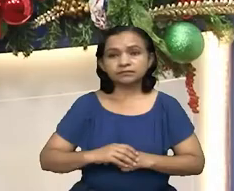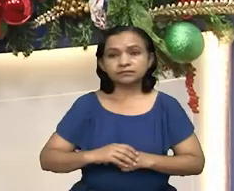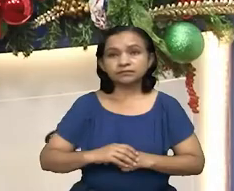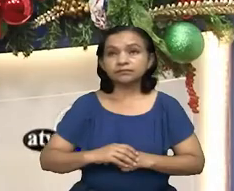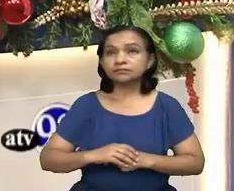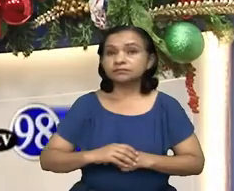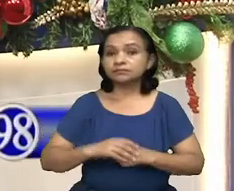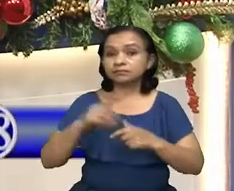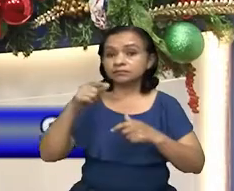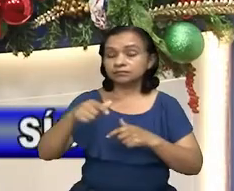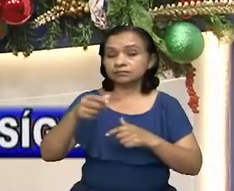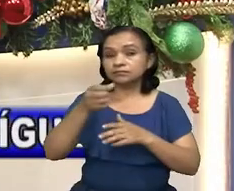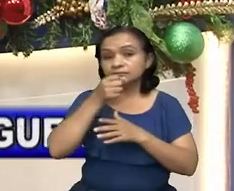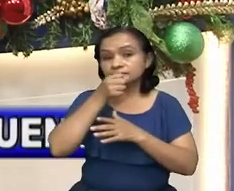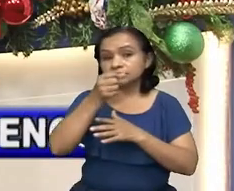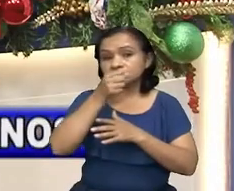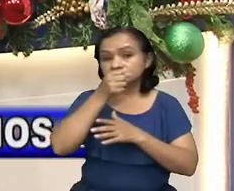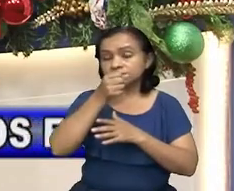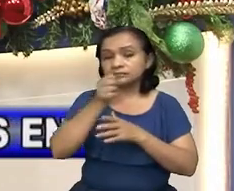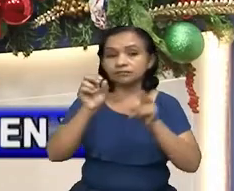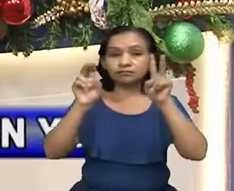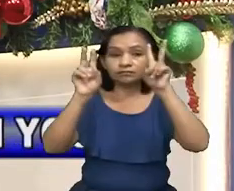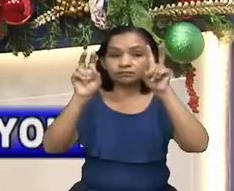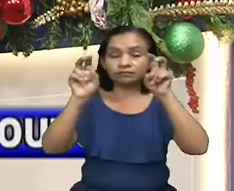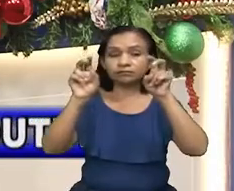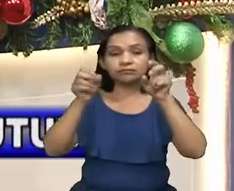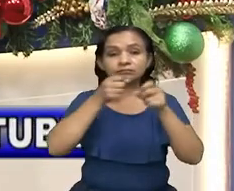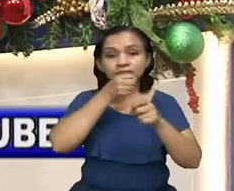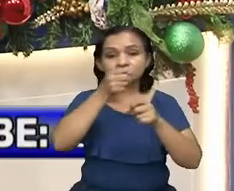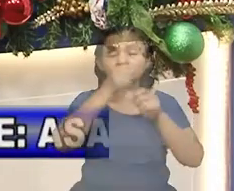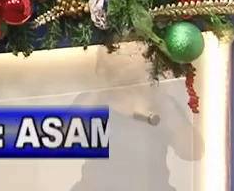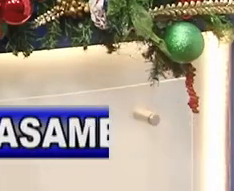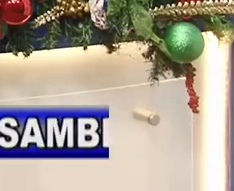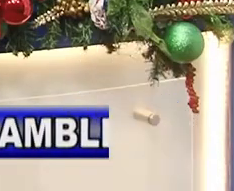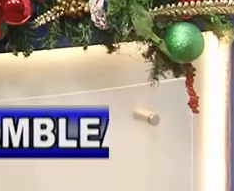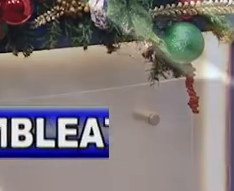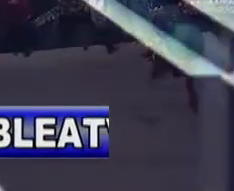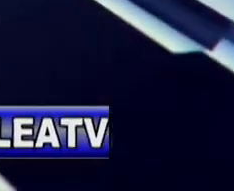Y con esta noticia pasamos a nuestro segmento de noticias internacionales.